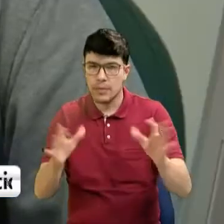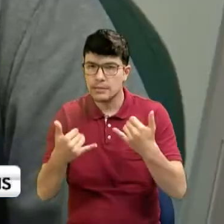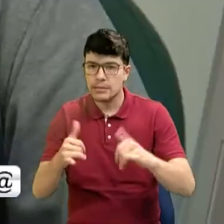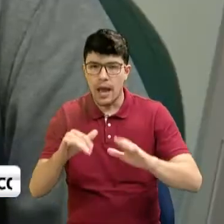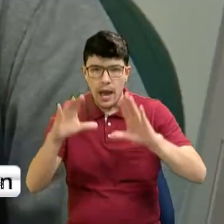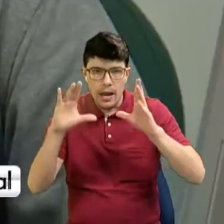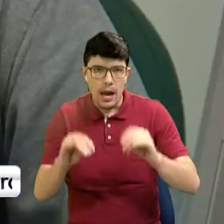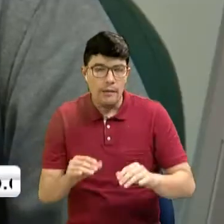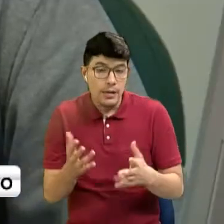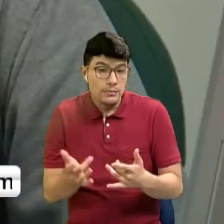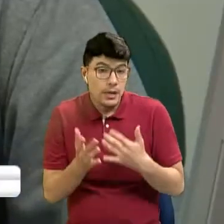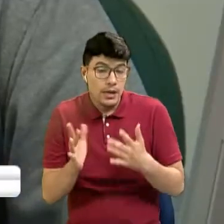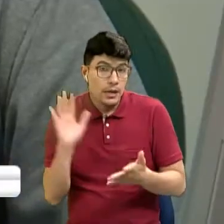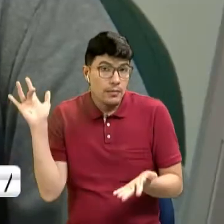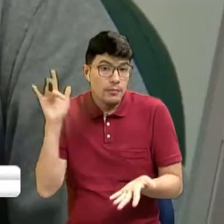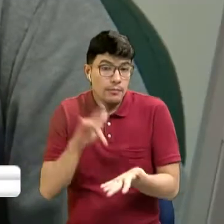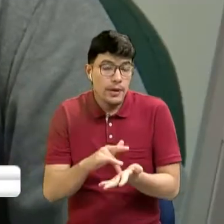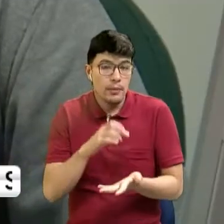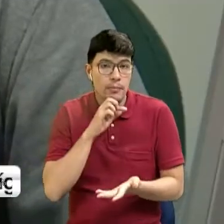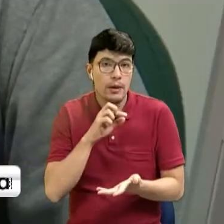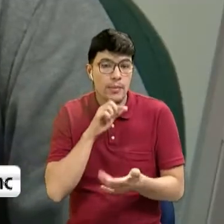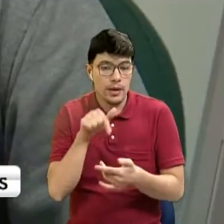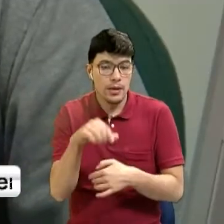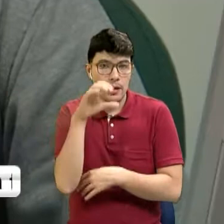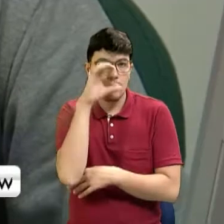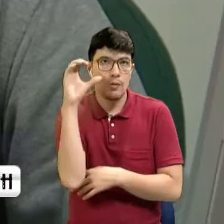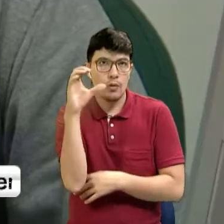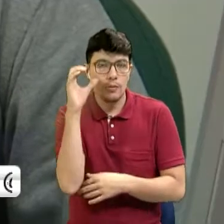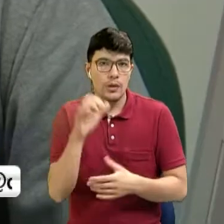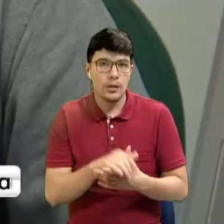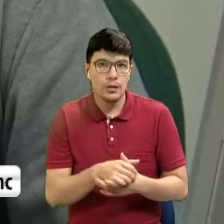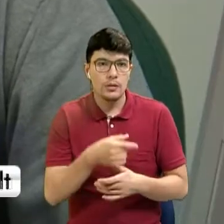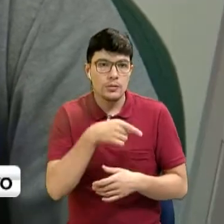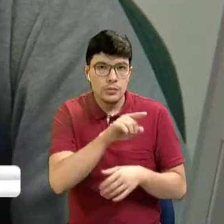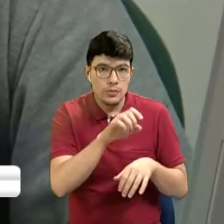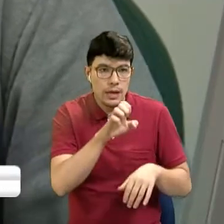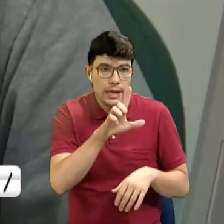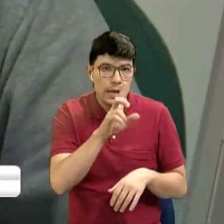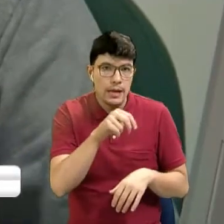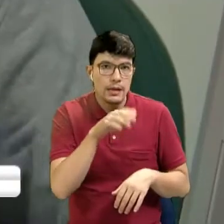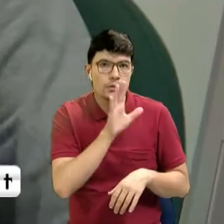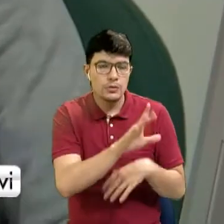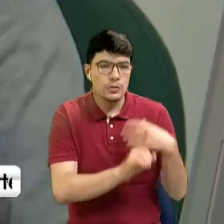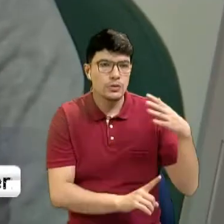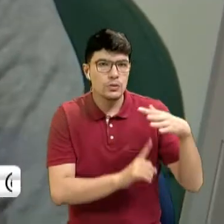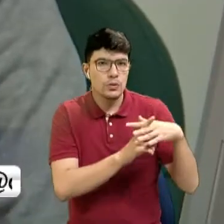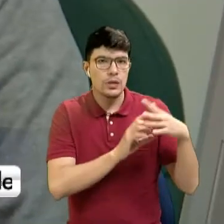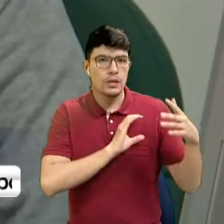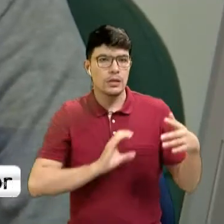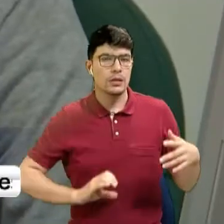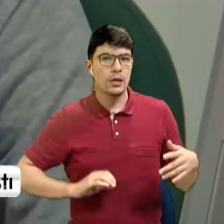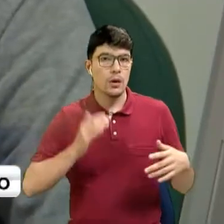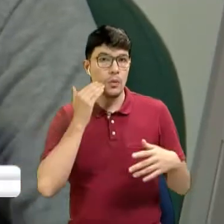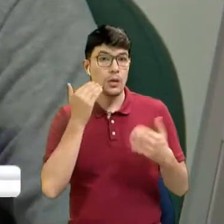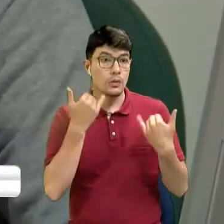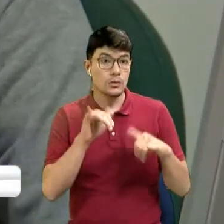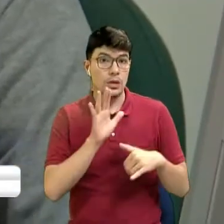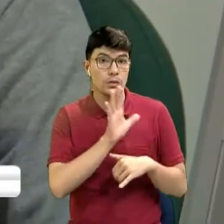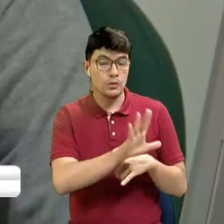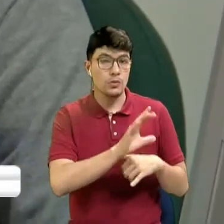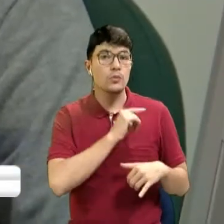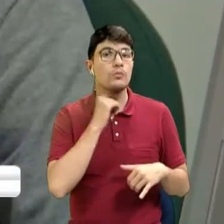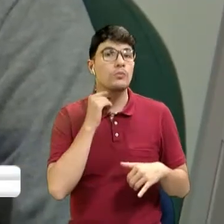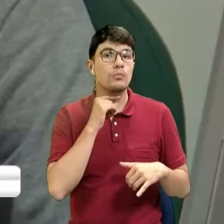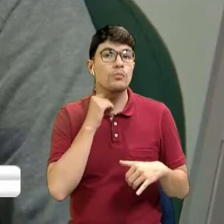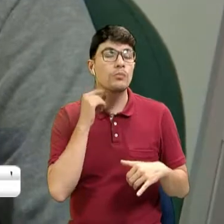renombre católico y de raíces cristianas entonces se busca de que con la llega el santo padre- se